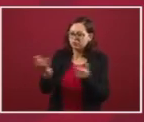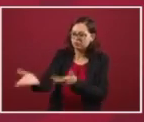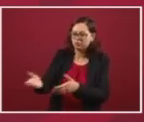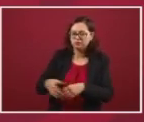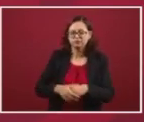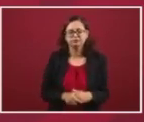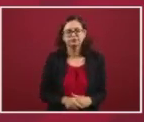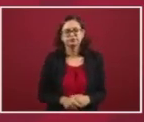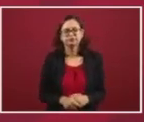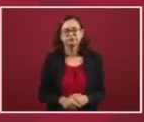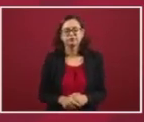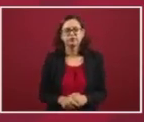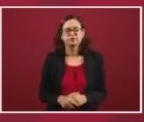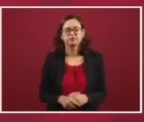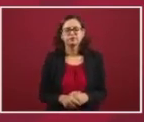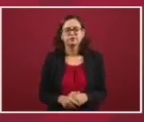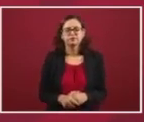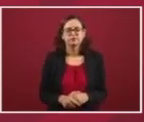explicar